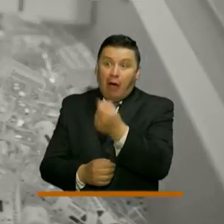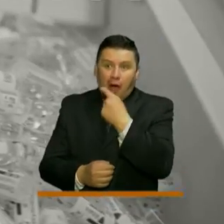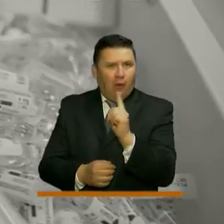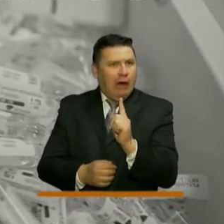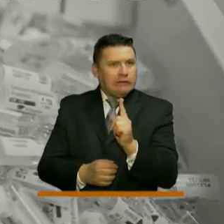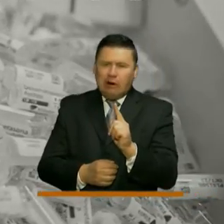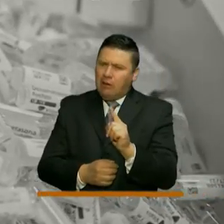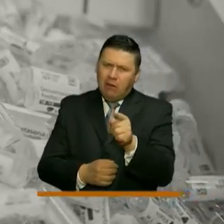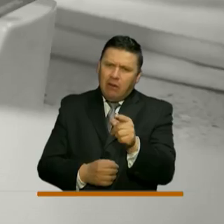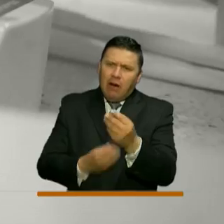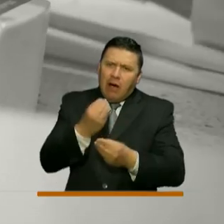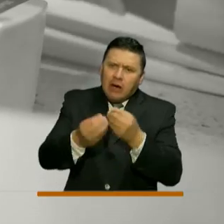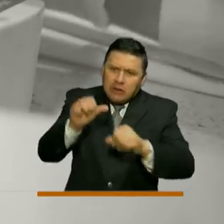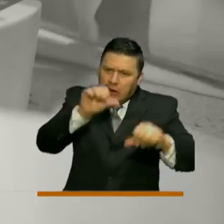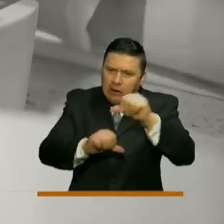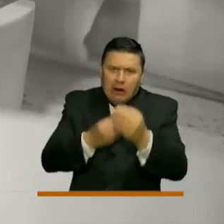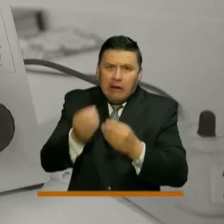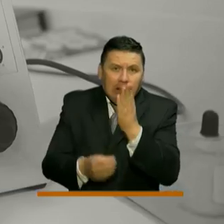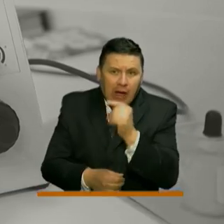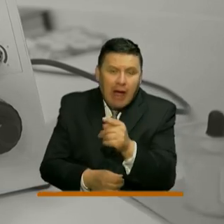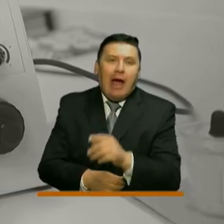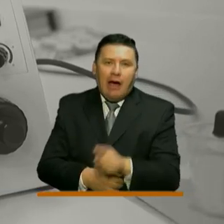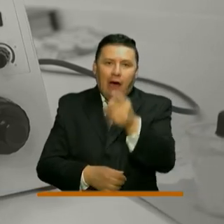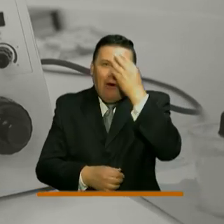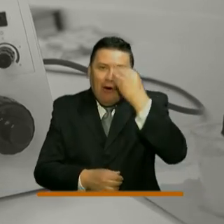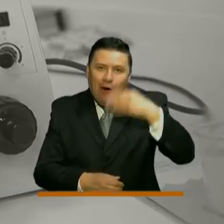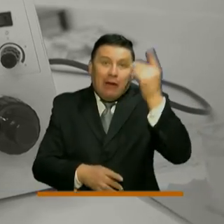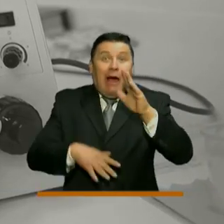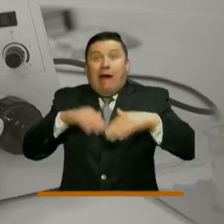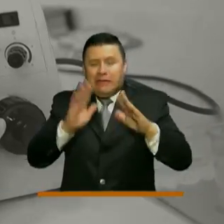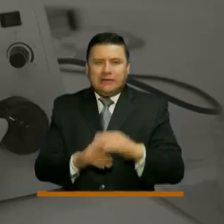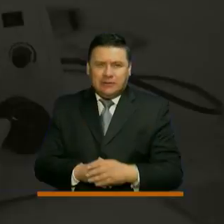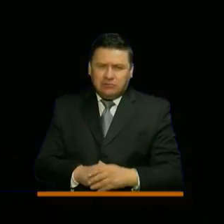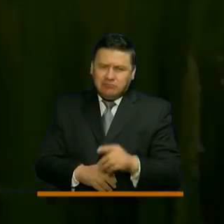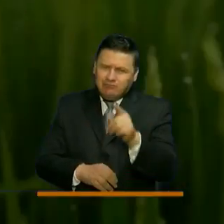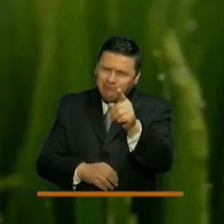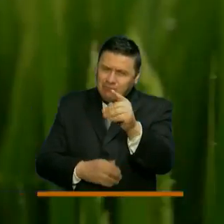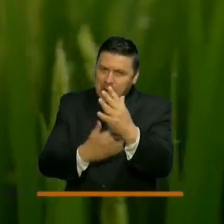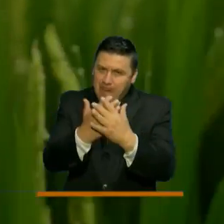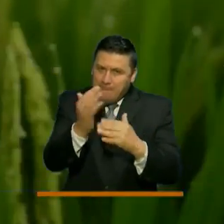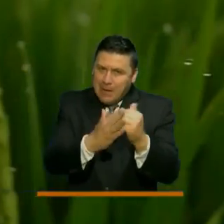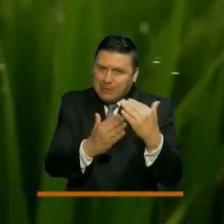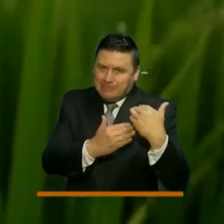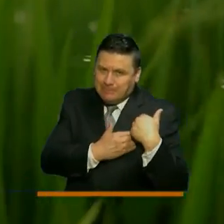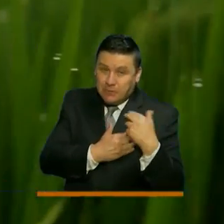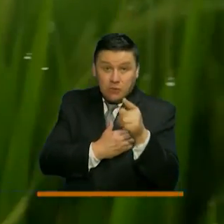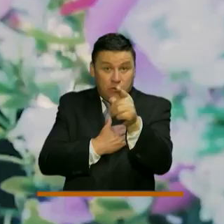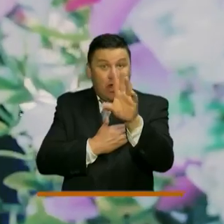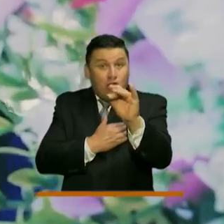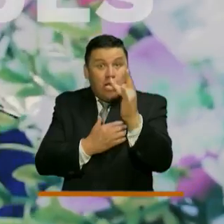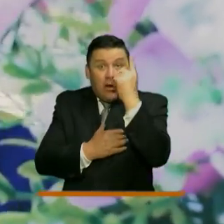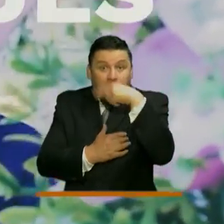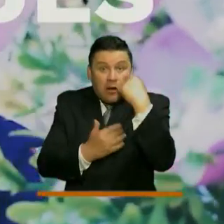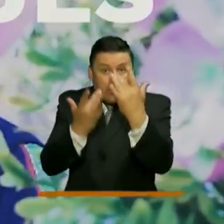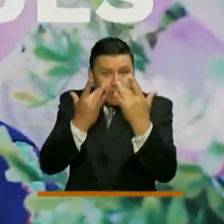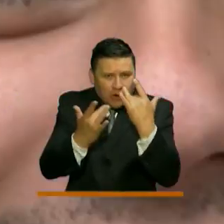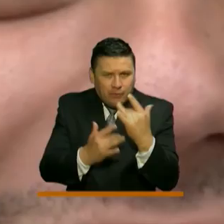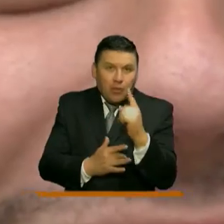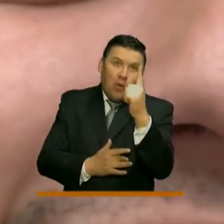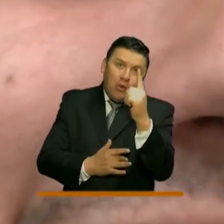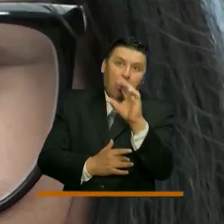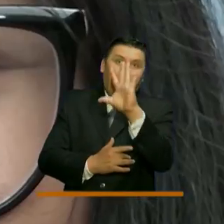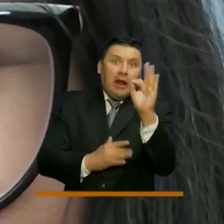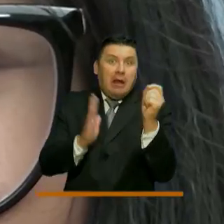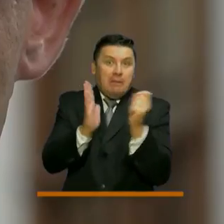son medicamentos, porque no fueron hechas en el laboratorio. Por eso las olvidas. Pero todo está en tus manos, así que no te toques la cara,